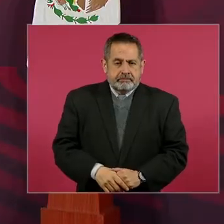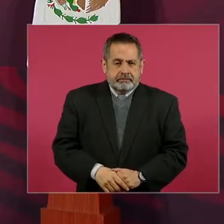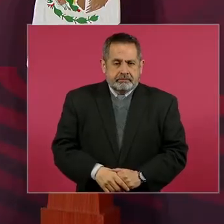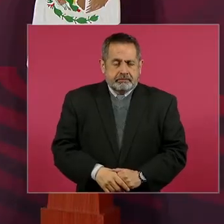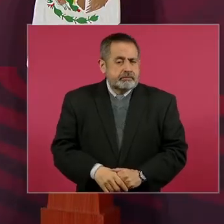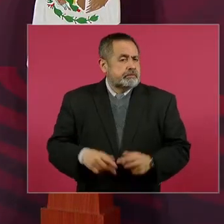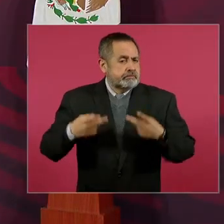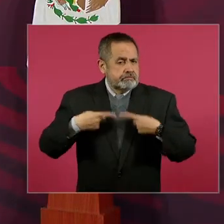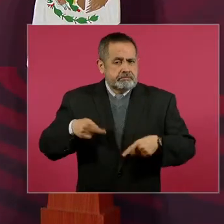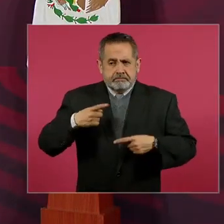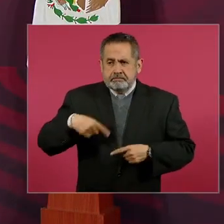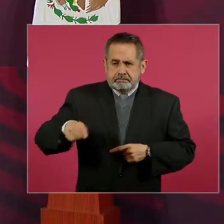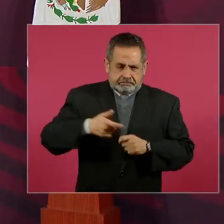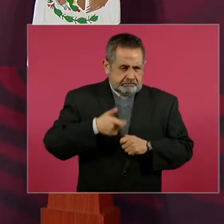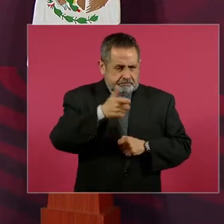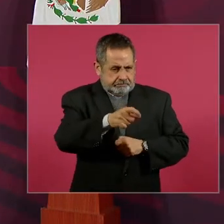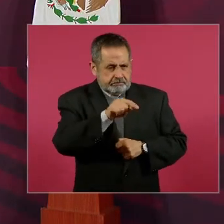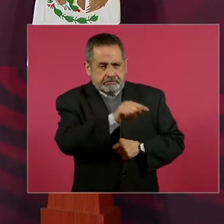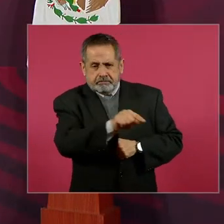ha hecho sus casas.